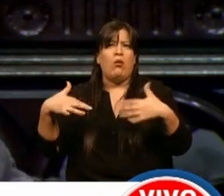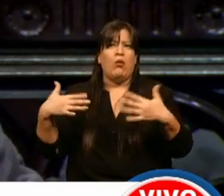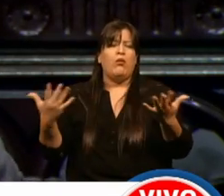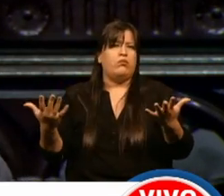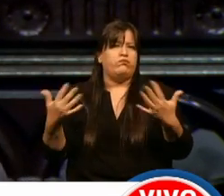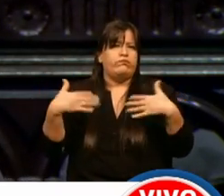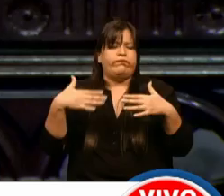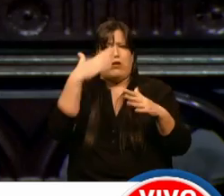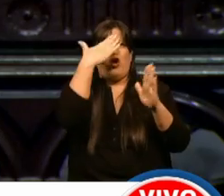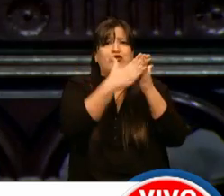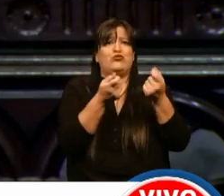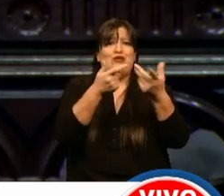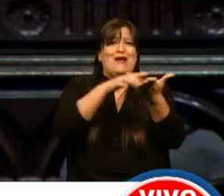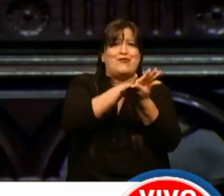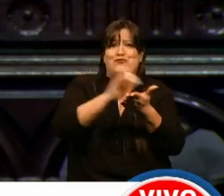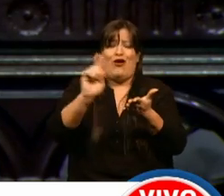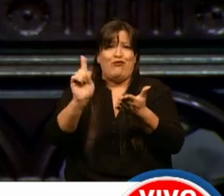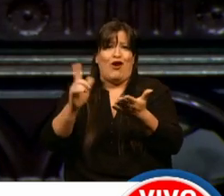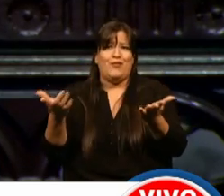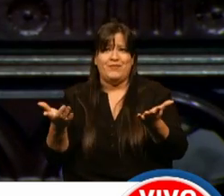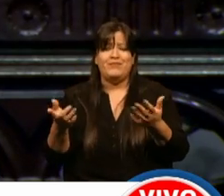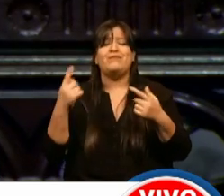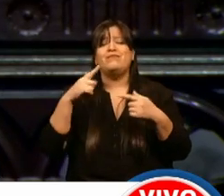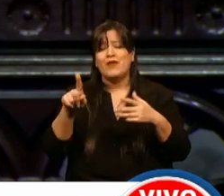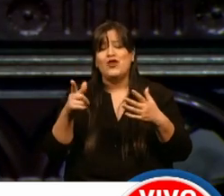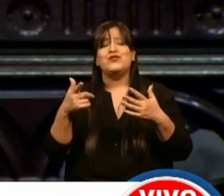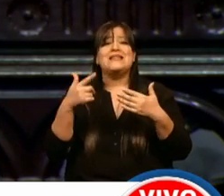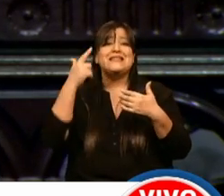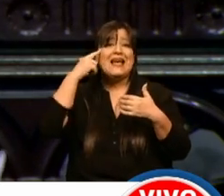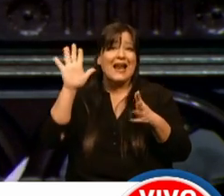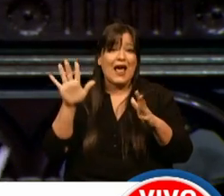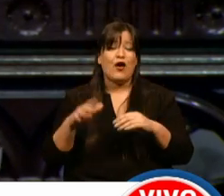remedio constitucional entonces creo que